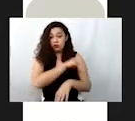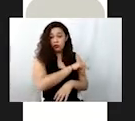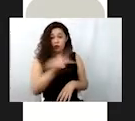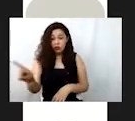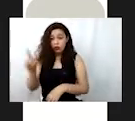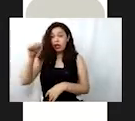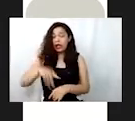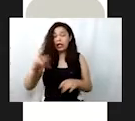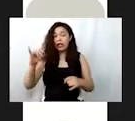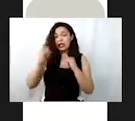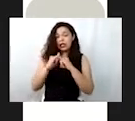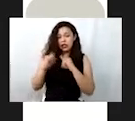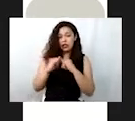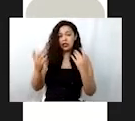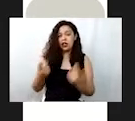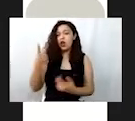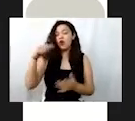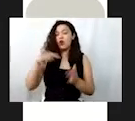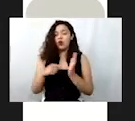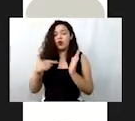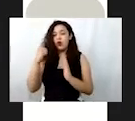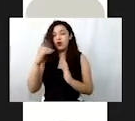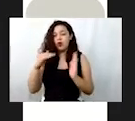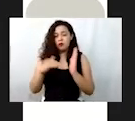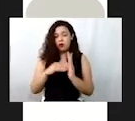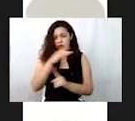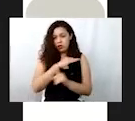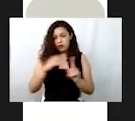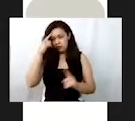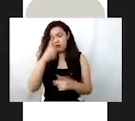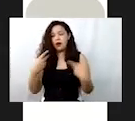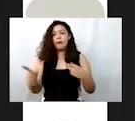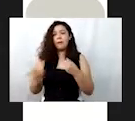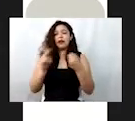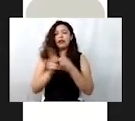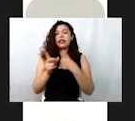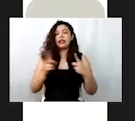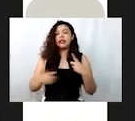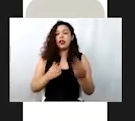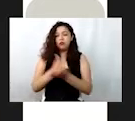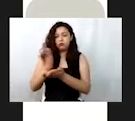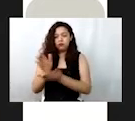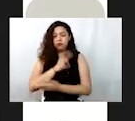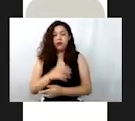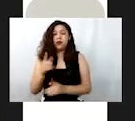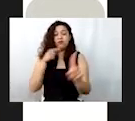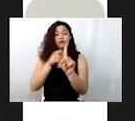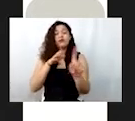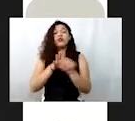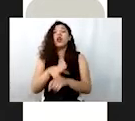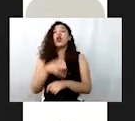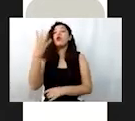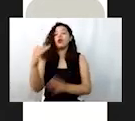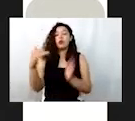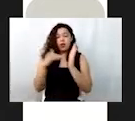dado acceso a más de 1,5 millones de beneficiarios en países en desarrollo. La meta es llegar a 4 millones en el año